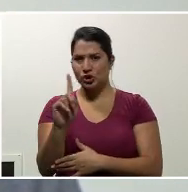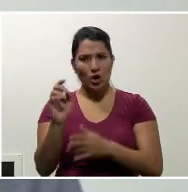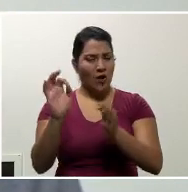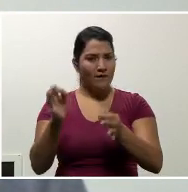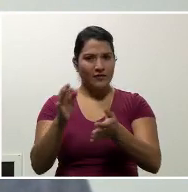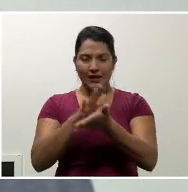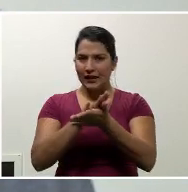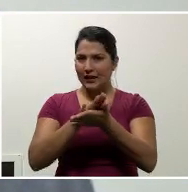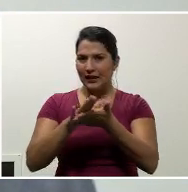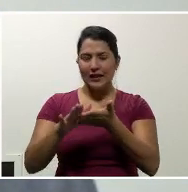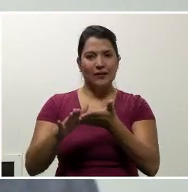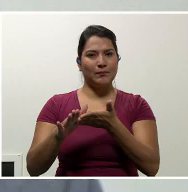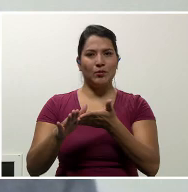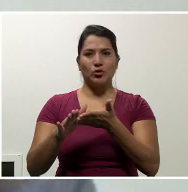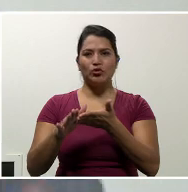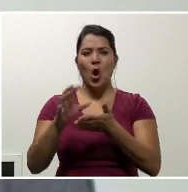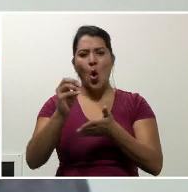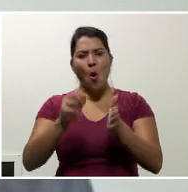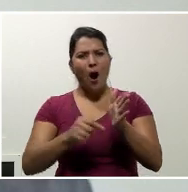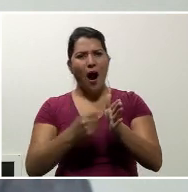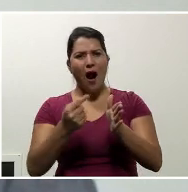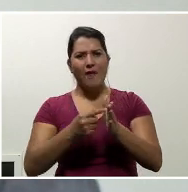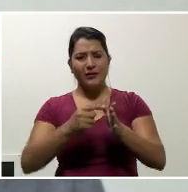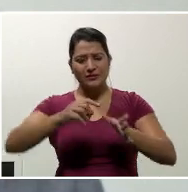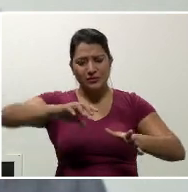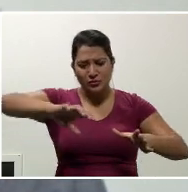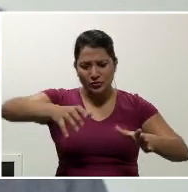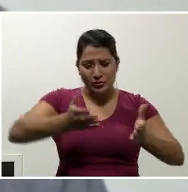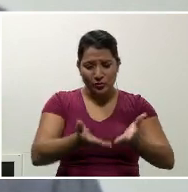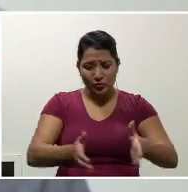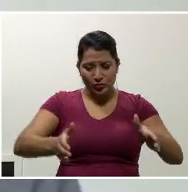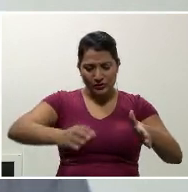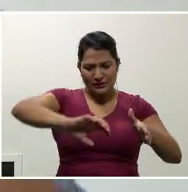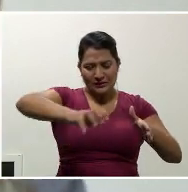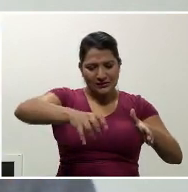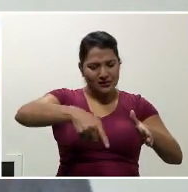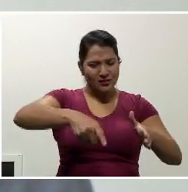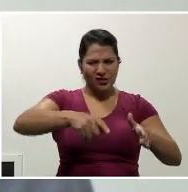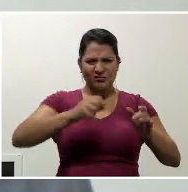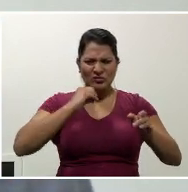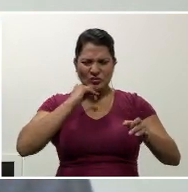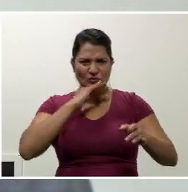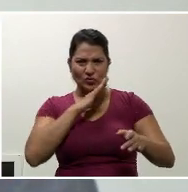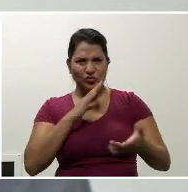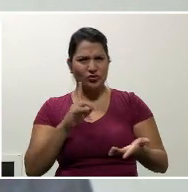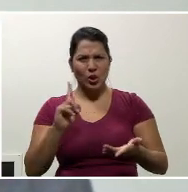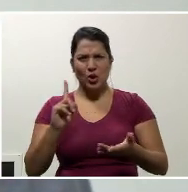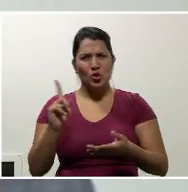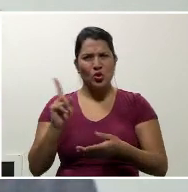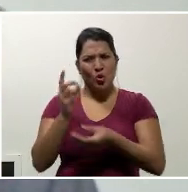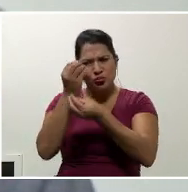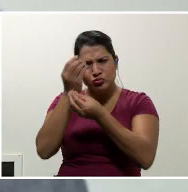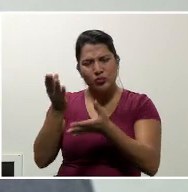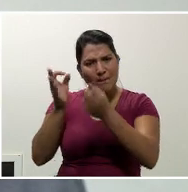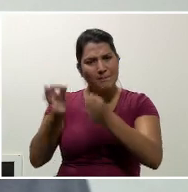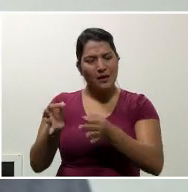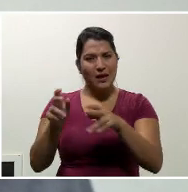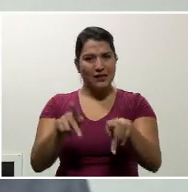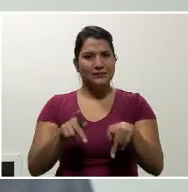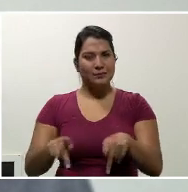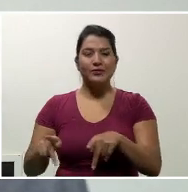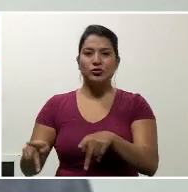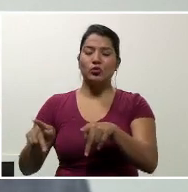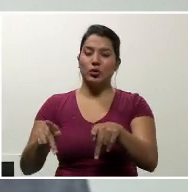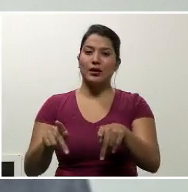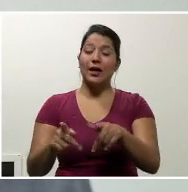aseados, los lavatorios no están aseados, no hay información a la gente. Entonces yo creo que parte